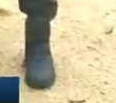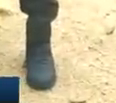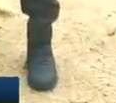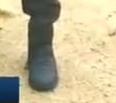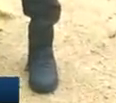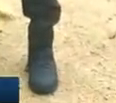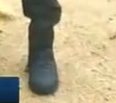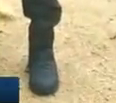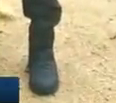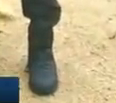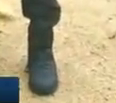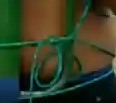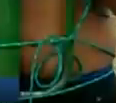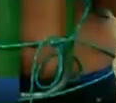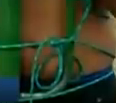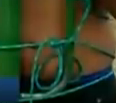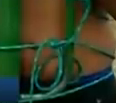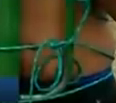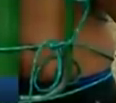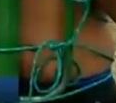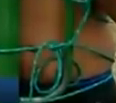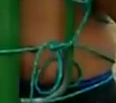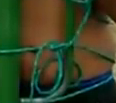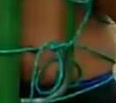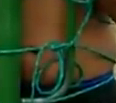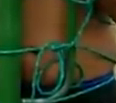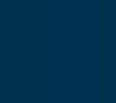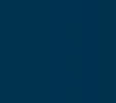policía en Puyo, provincia de Pastaza.